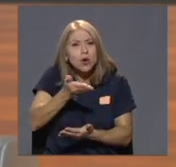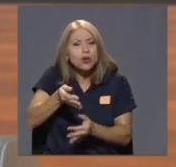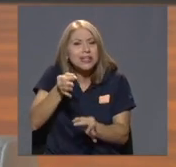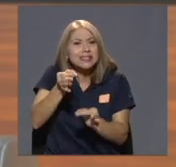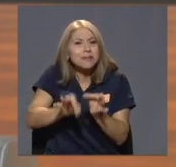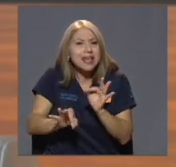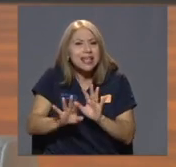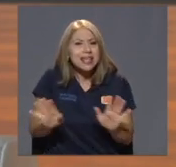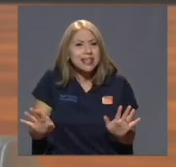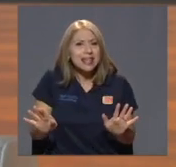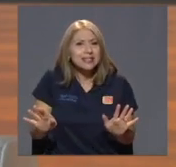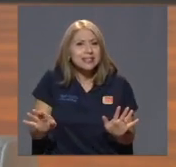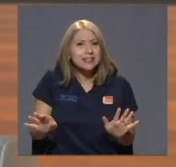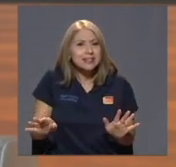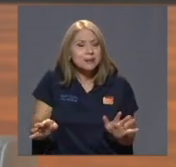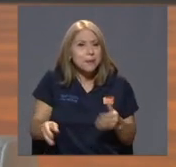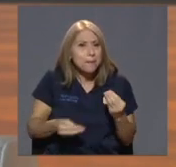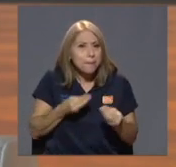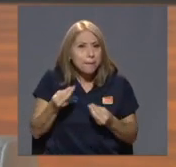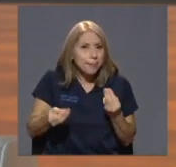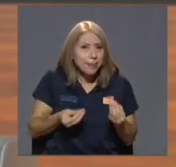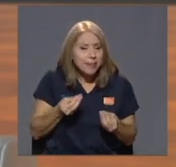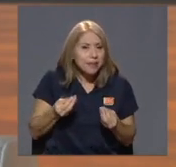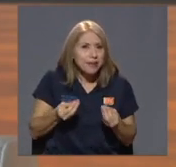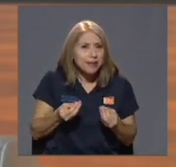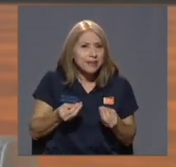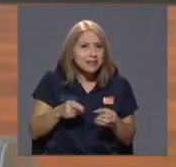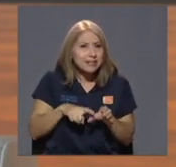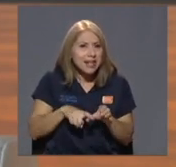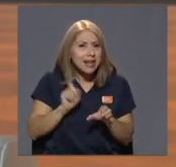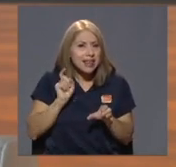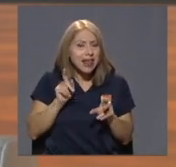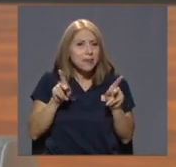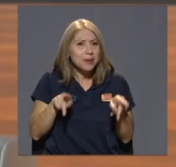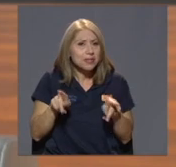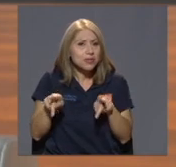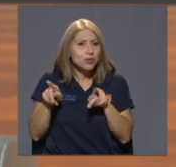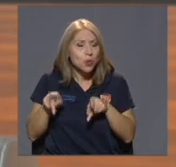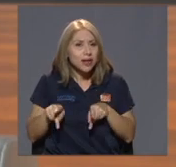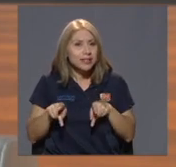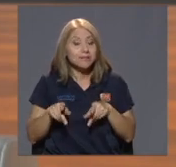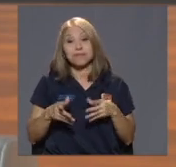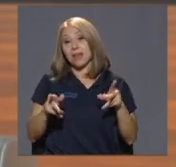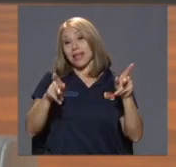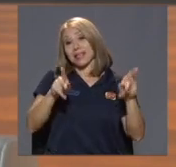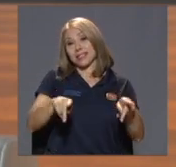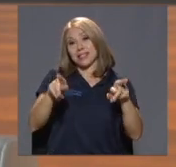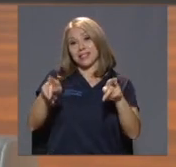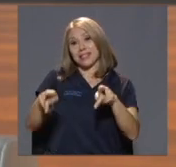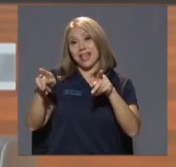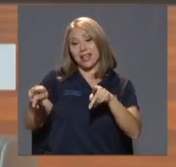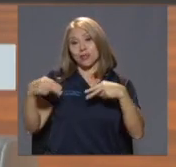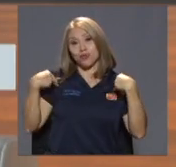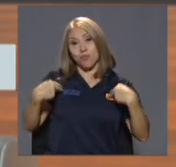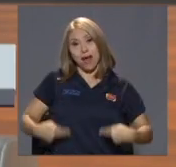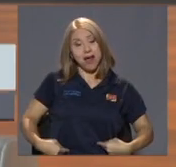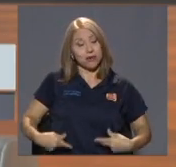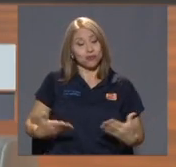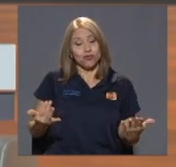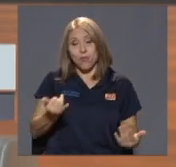La salida de personas. Y le causa grandes problemas. Los seres humanos, las personas, cometemos errores.